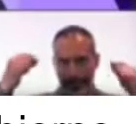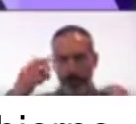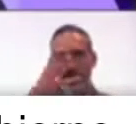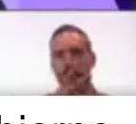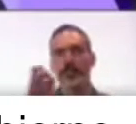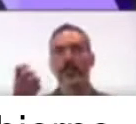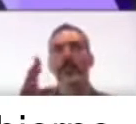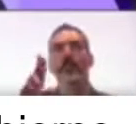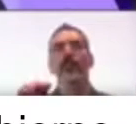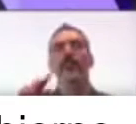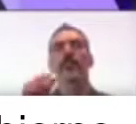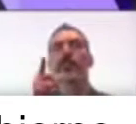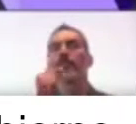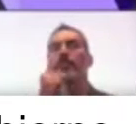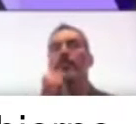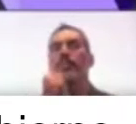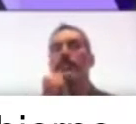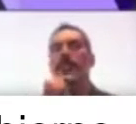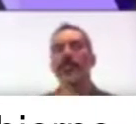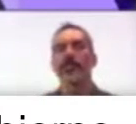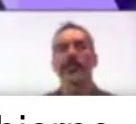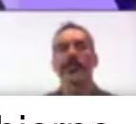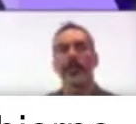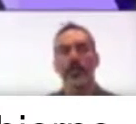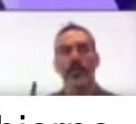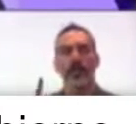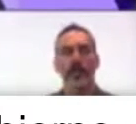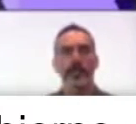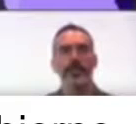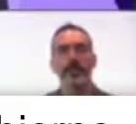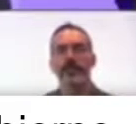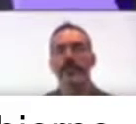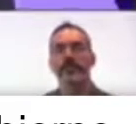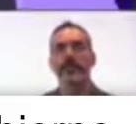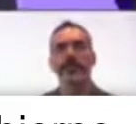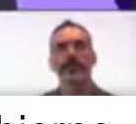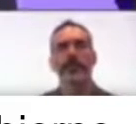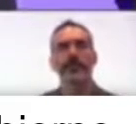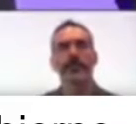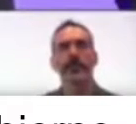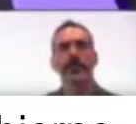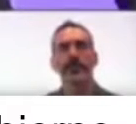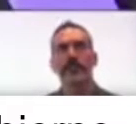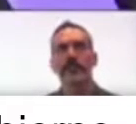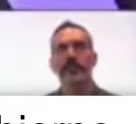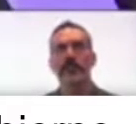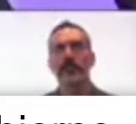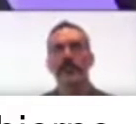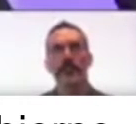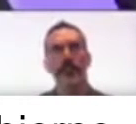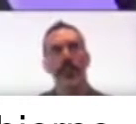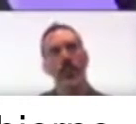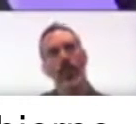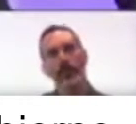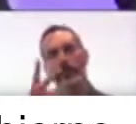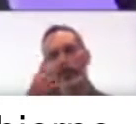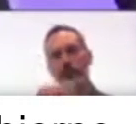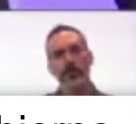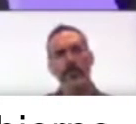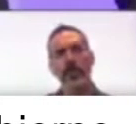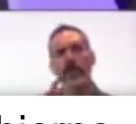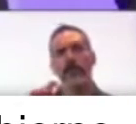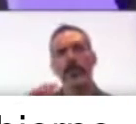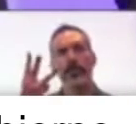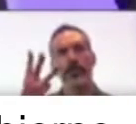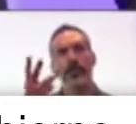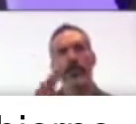el 60% de los graduados de toda la anterior administración. Pero también para el 2023 vamos